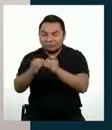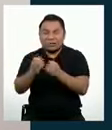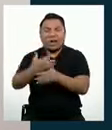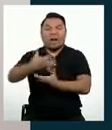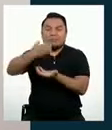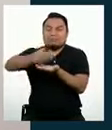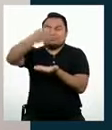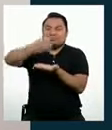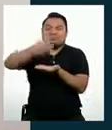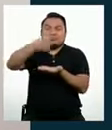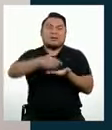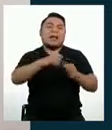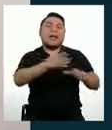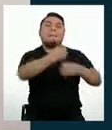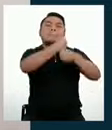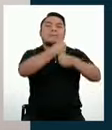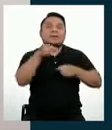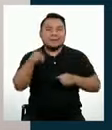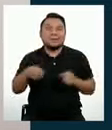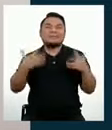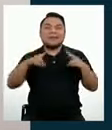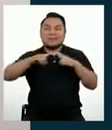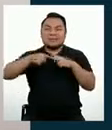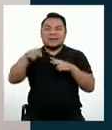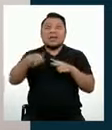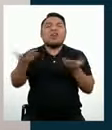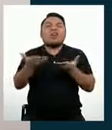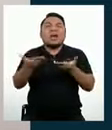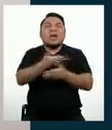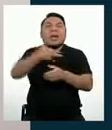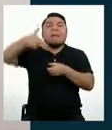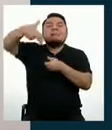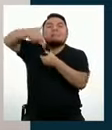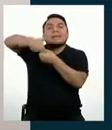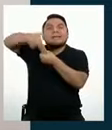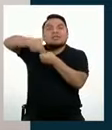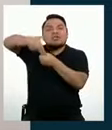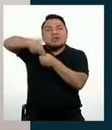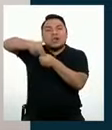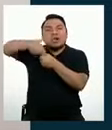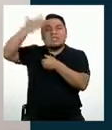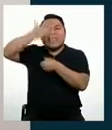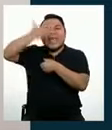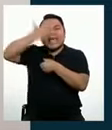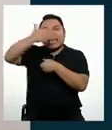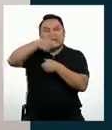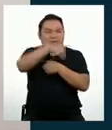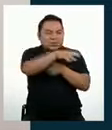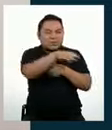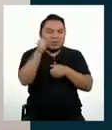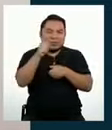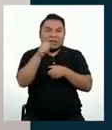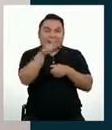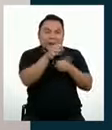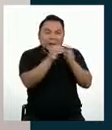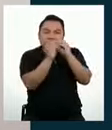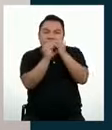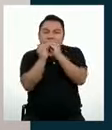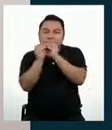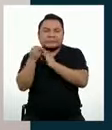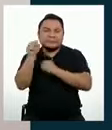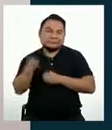fabrica principalmente a partir del petróleo, gas o carbón. Este plástico es uno de los